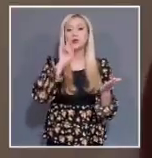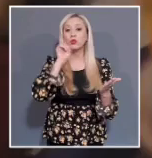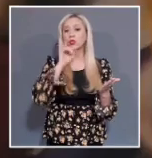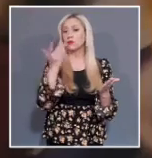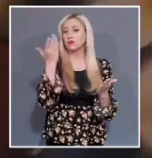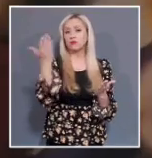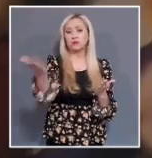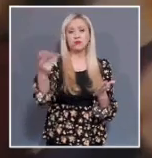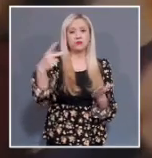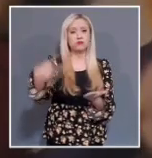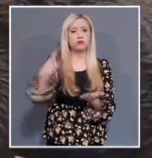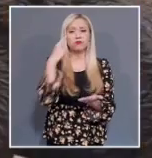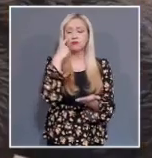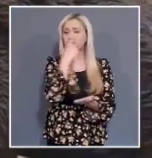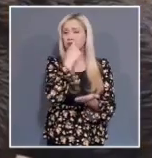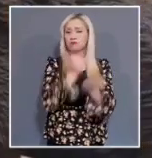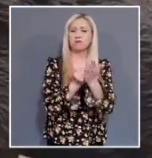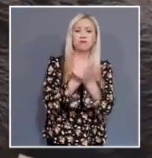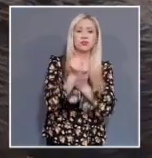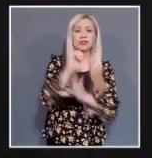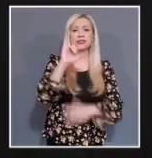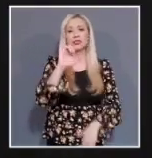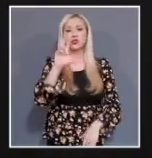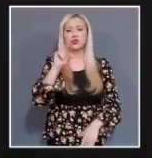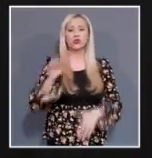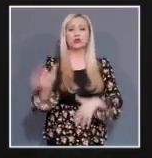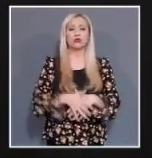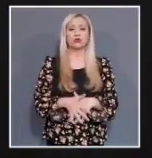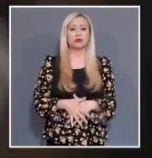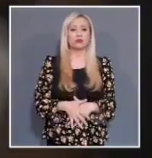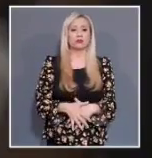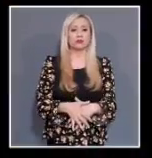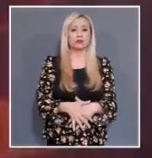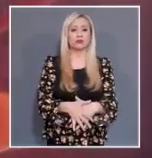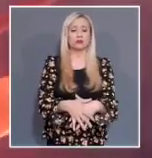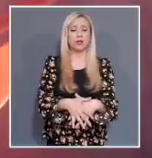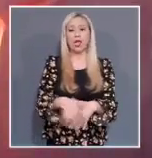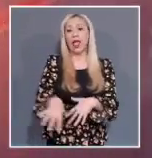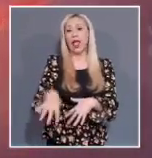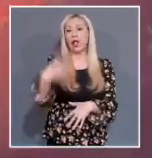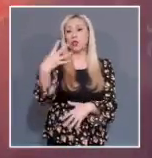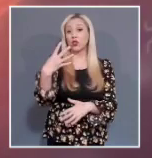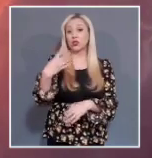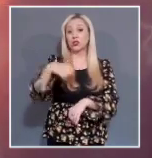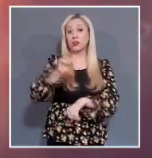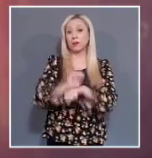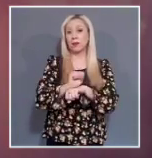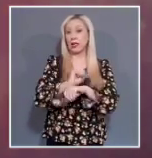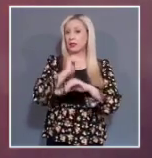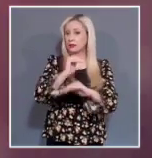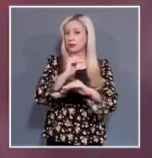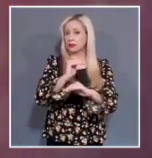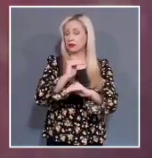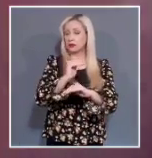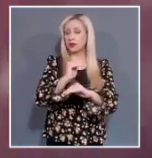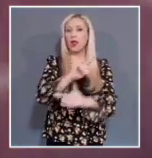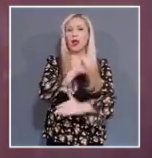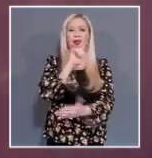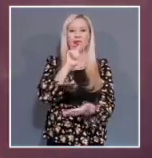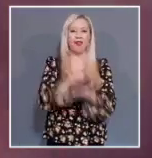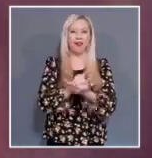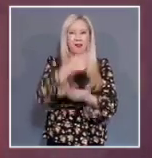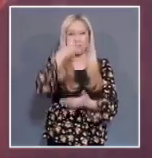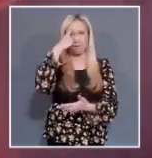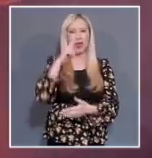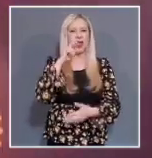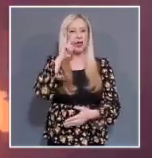la continuación del embarazo dentro de las primeras 14 semanas de gestación. La Ley Orgánica de Salud Sexual y Reproductiva y de la